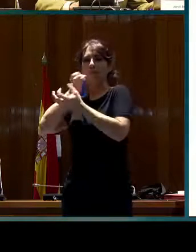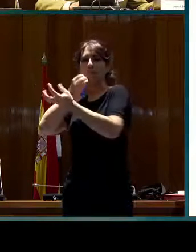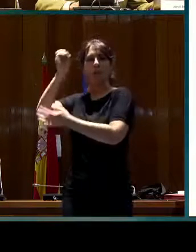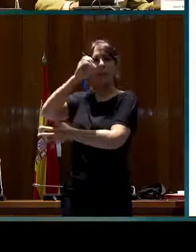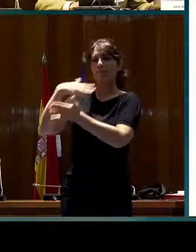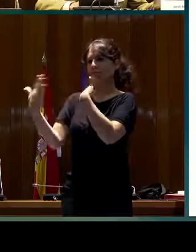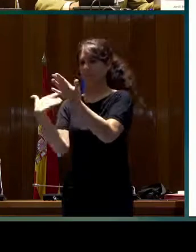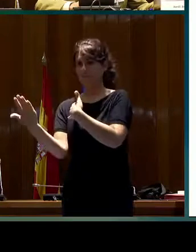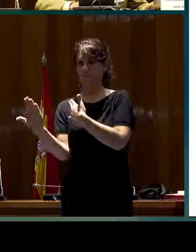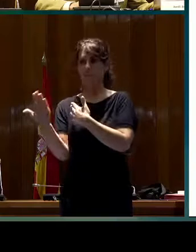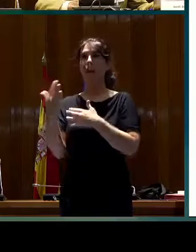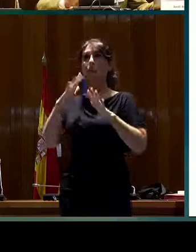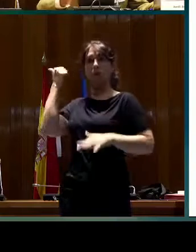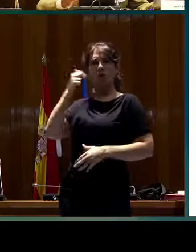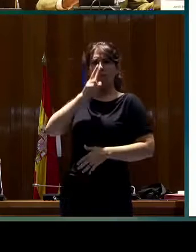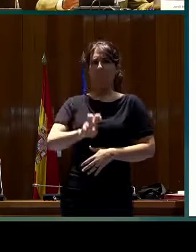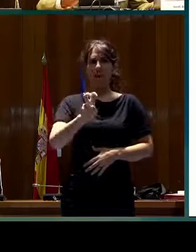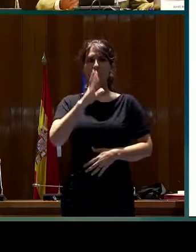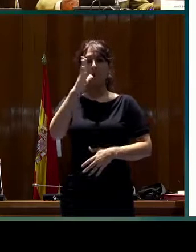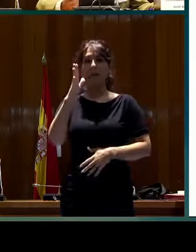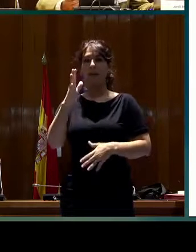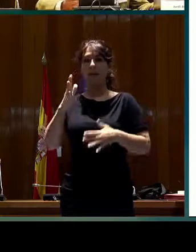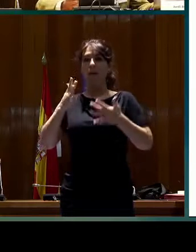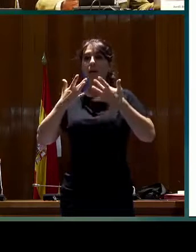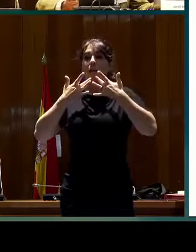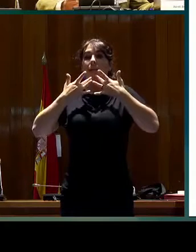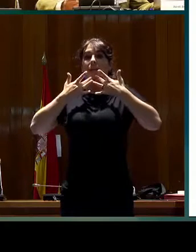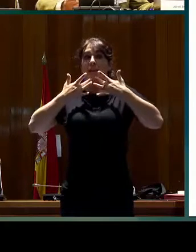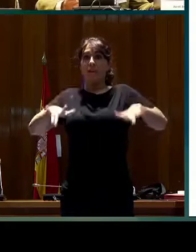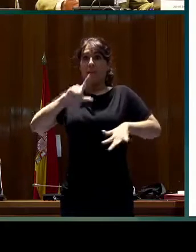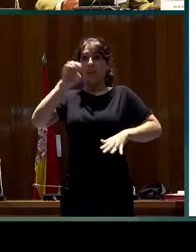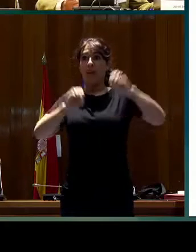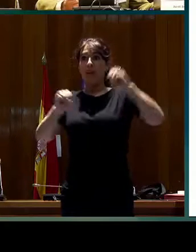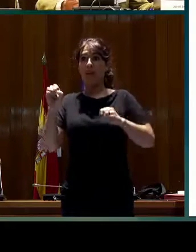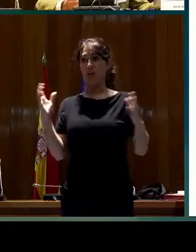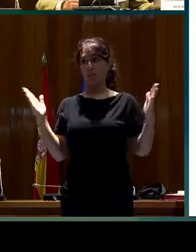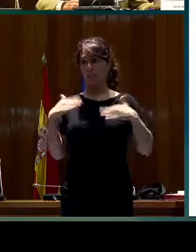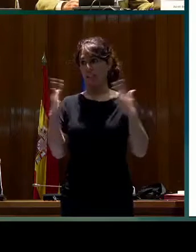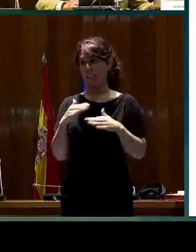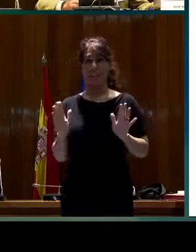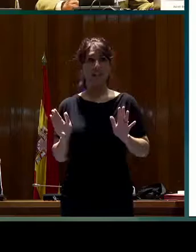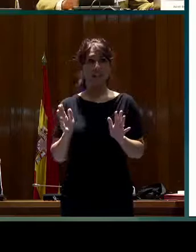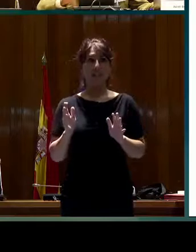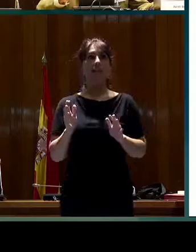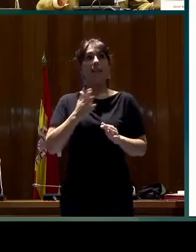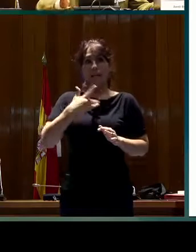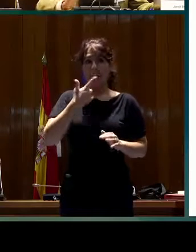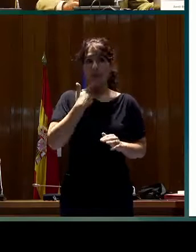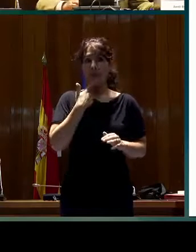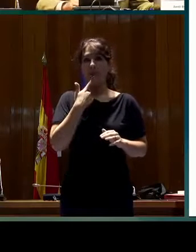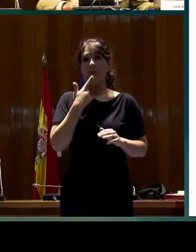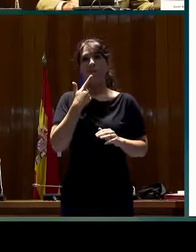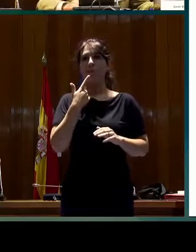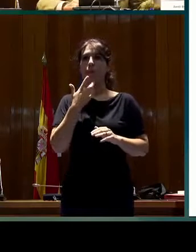mundo sabe que la objetividad al 100% no existe y que hay un